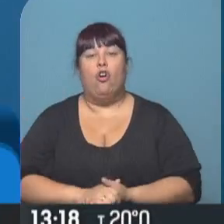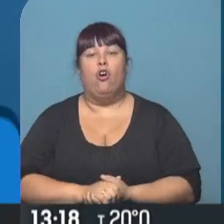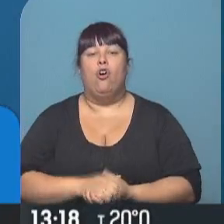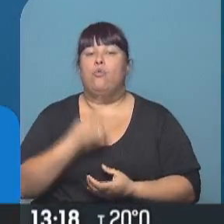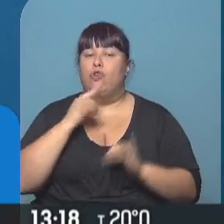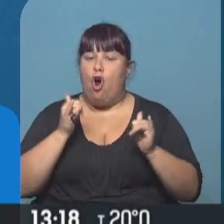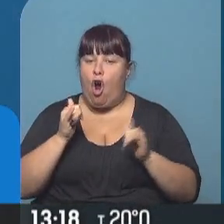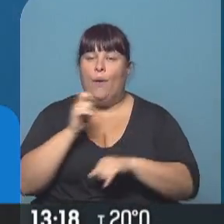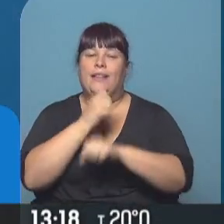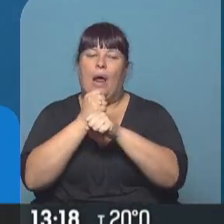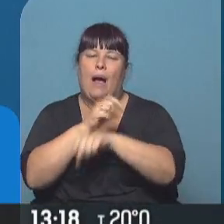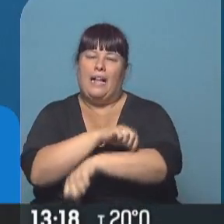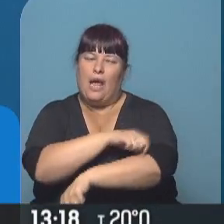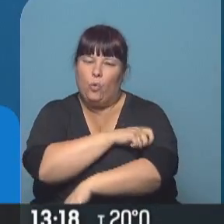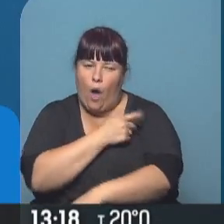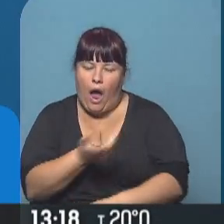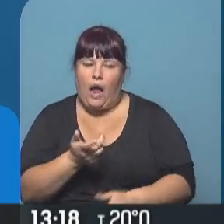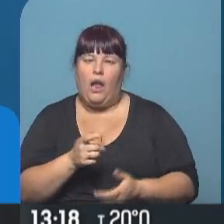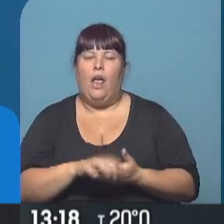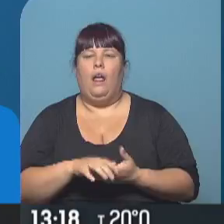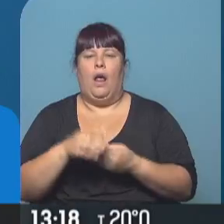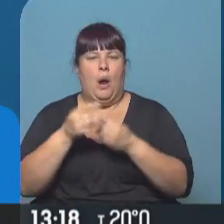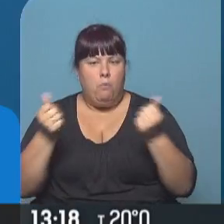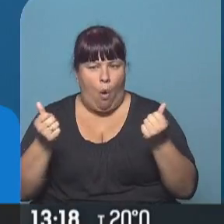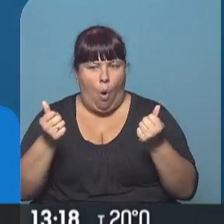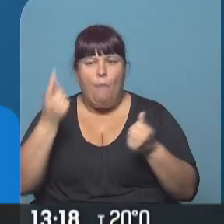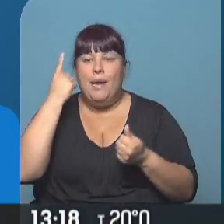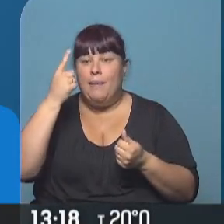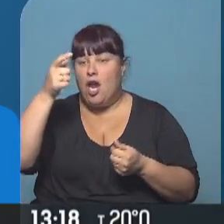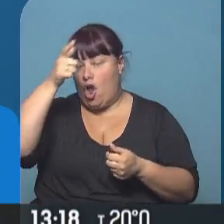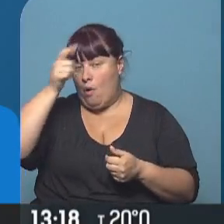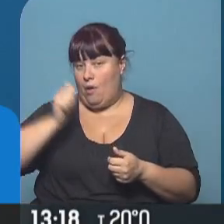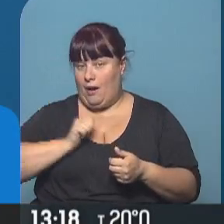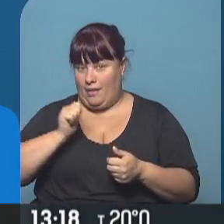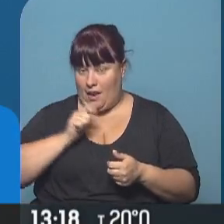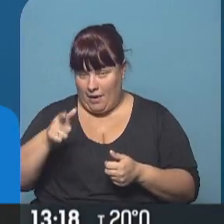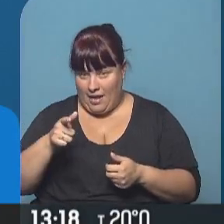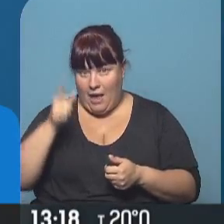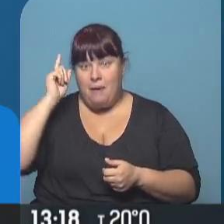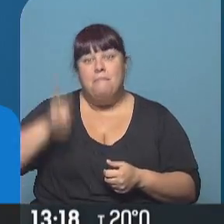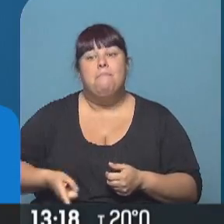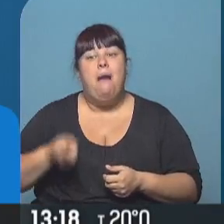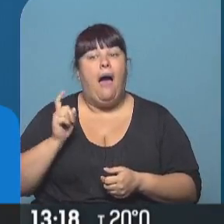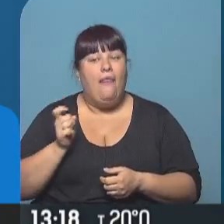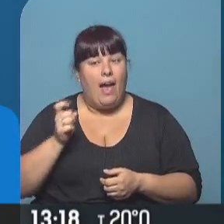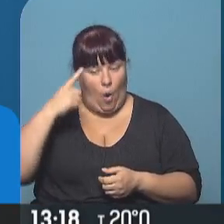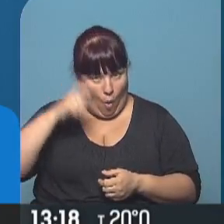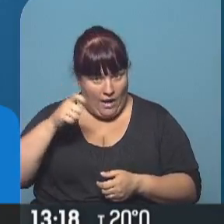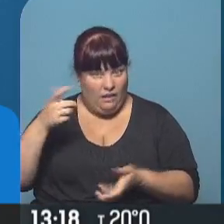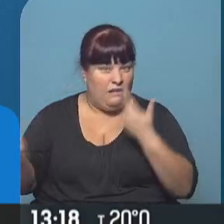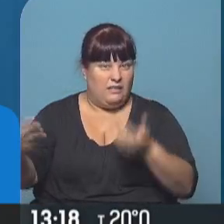un joven tatuador que desapareció luego de un operativo ordenado por un